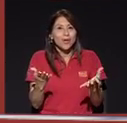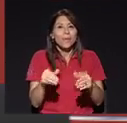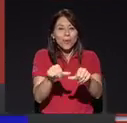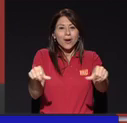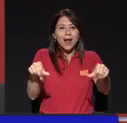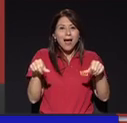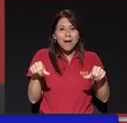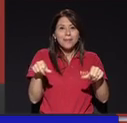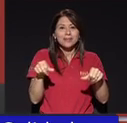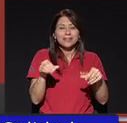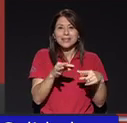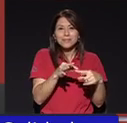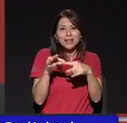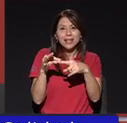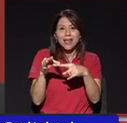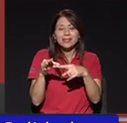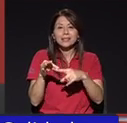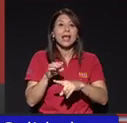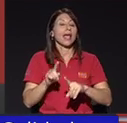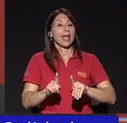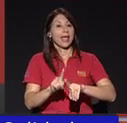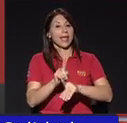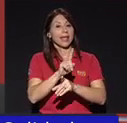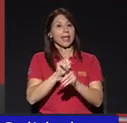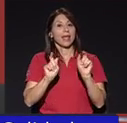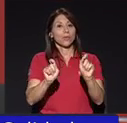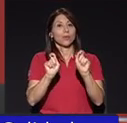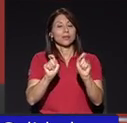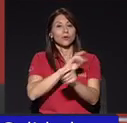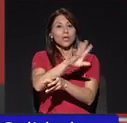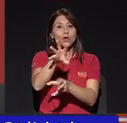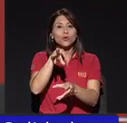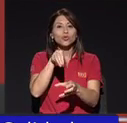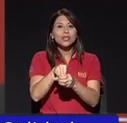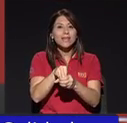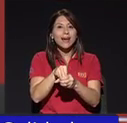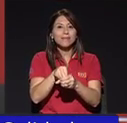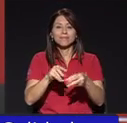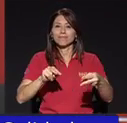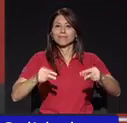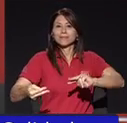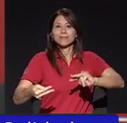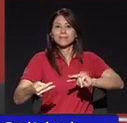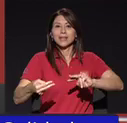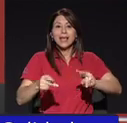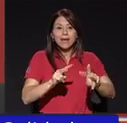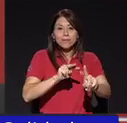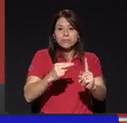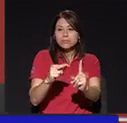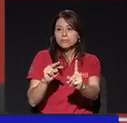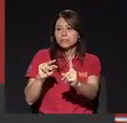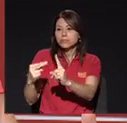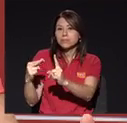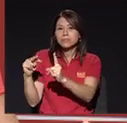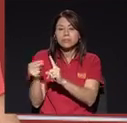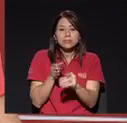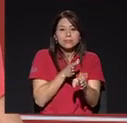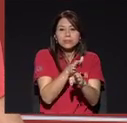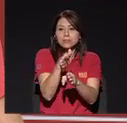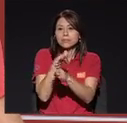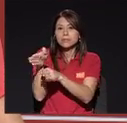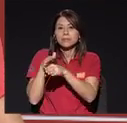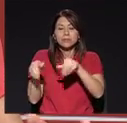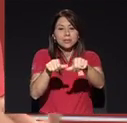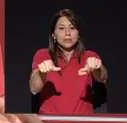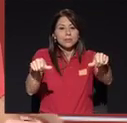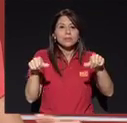por especialidades. En educación inclusiva más bien hay que comenzar a integrar y complementar las visiones, las disciplinas, de tal